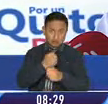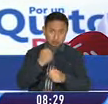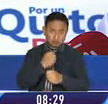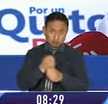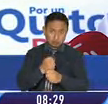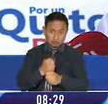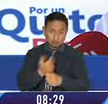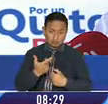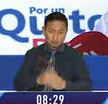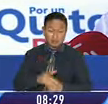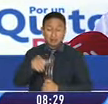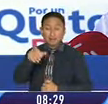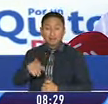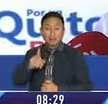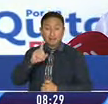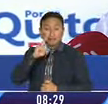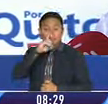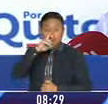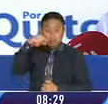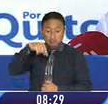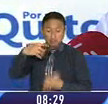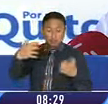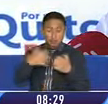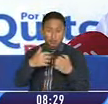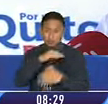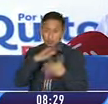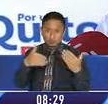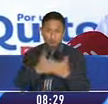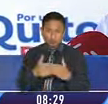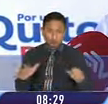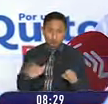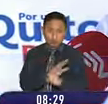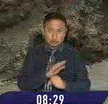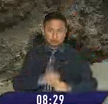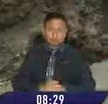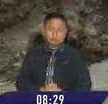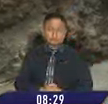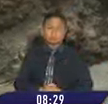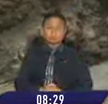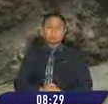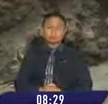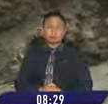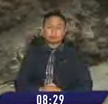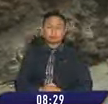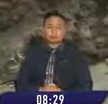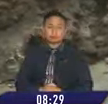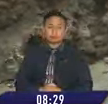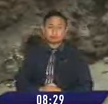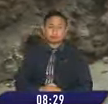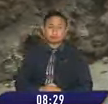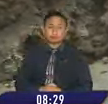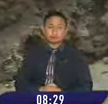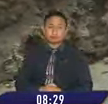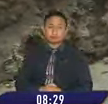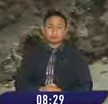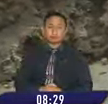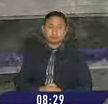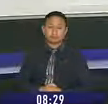de personal propio, con la capacidad operativa de la empresa. Informó Priscila